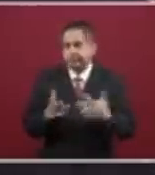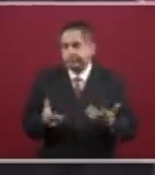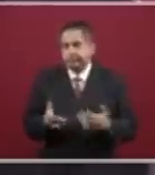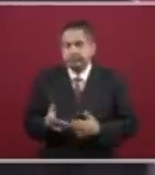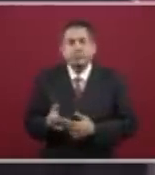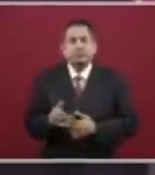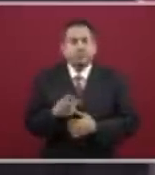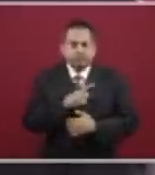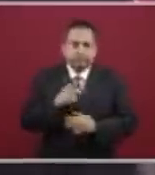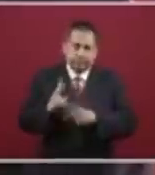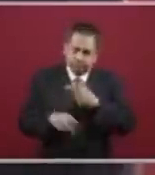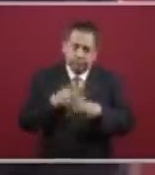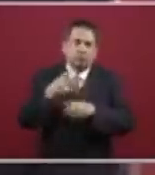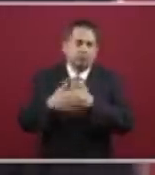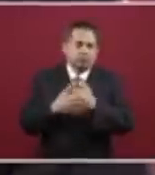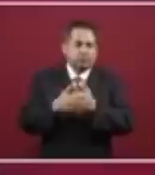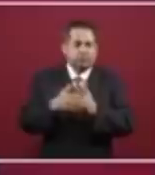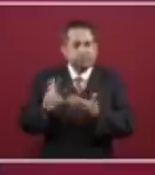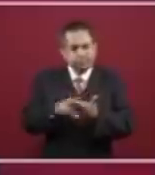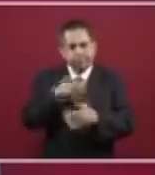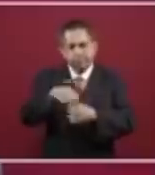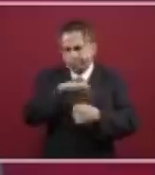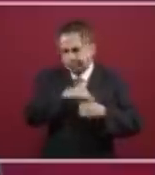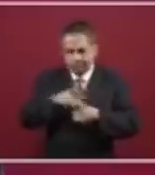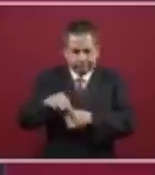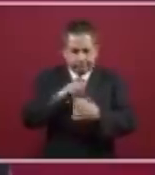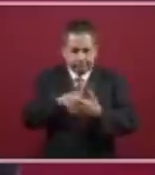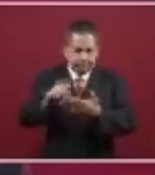va a reponer, claro.